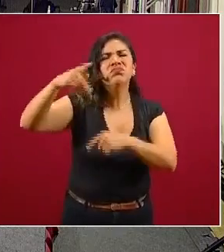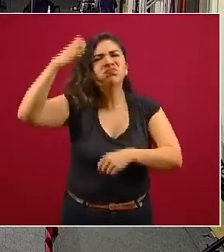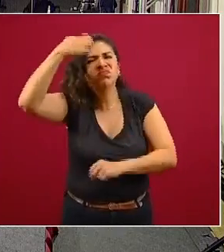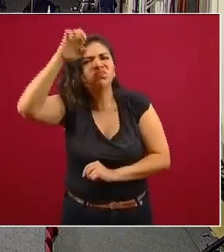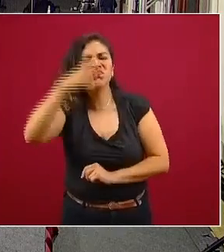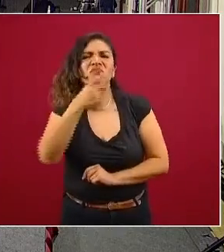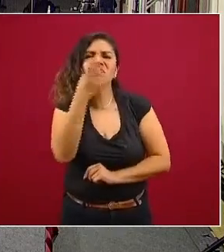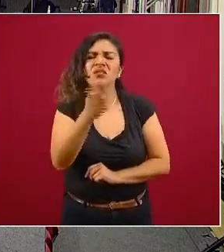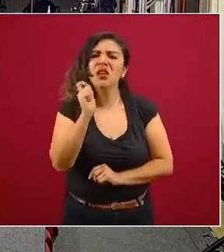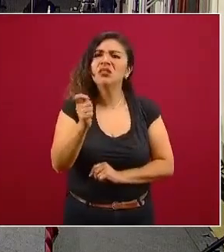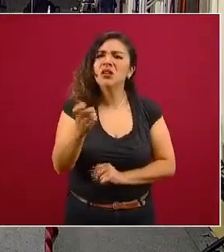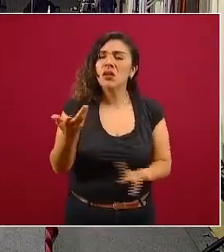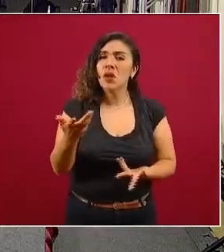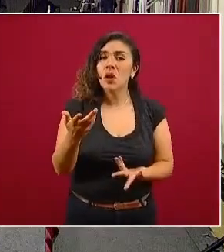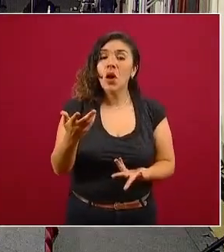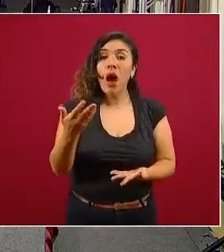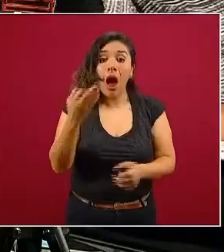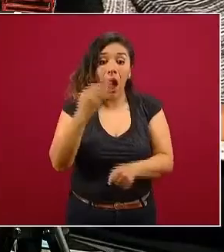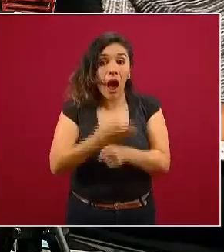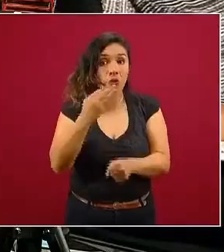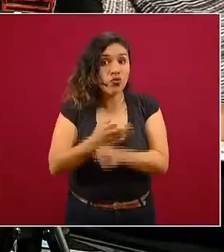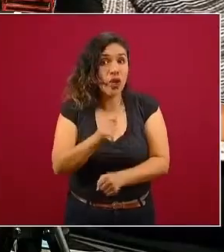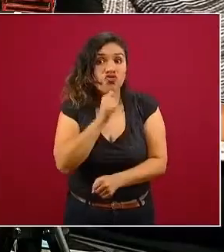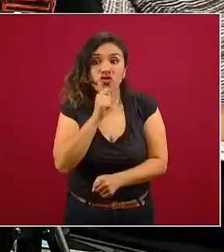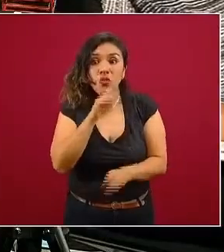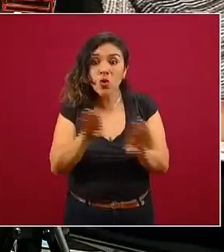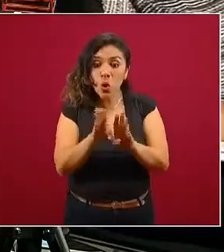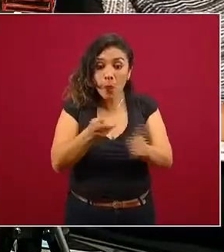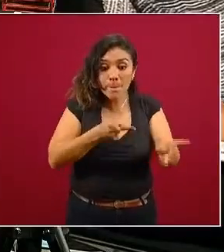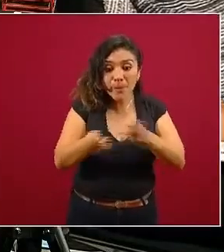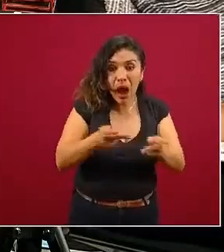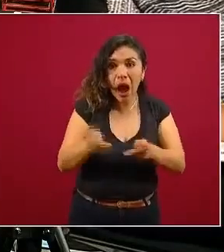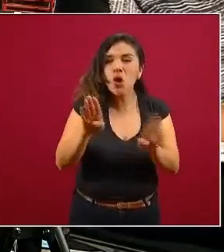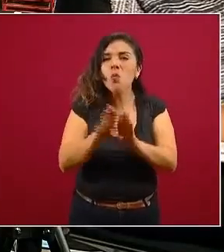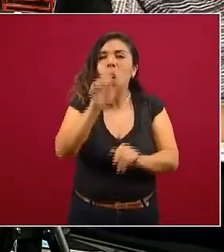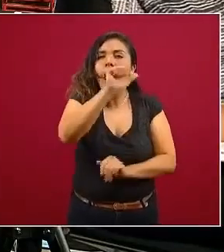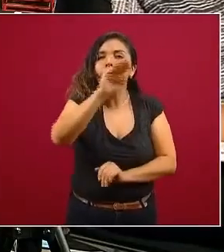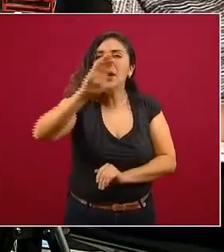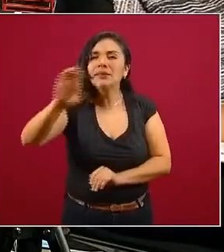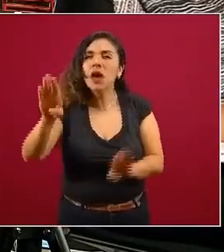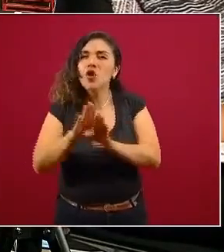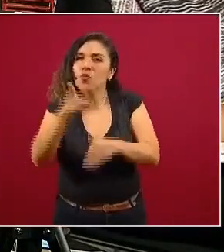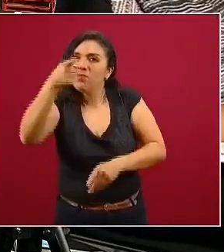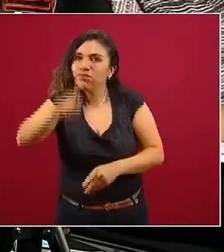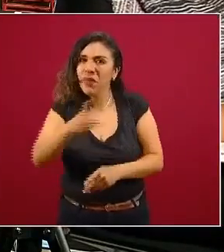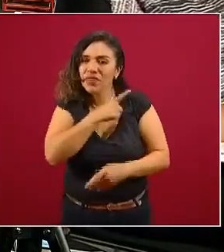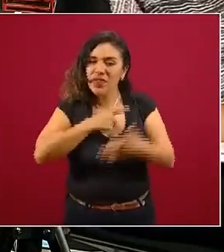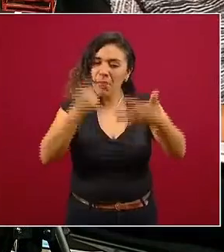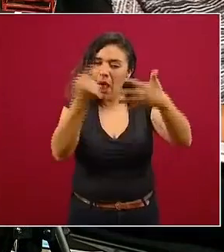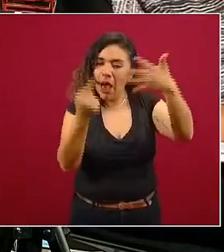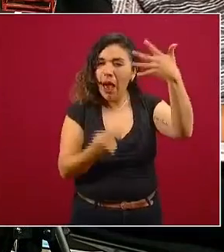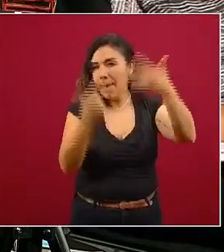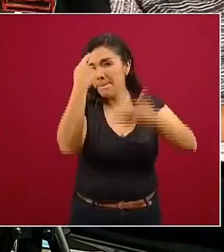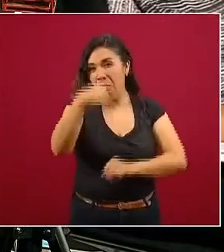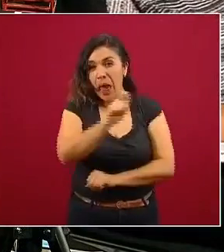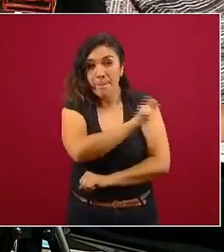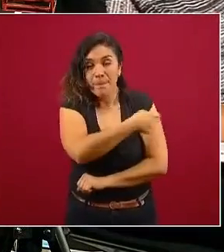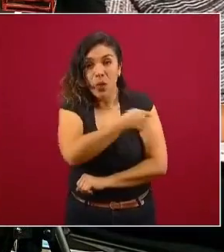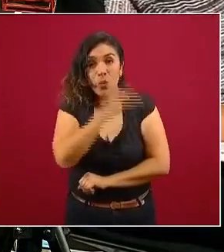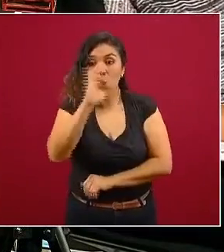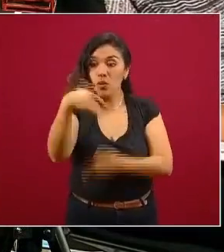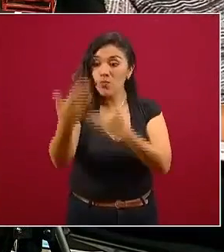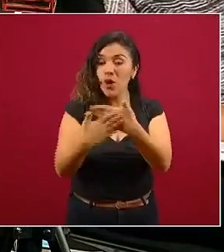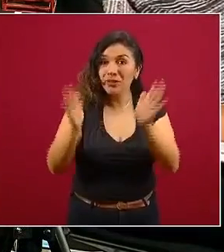que hablan de que no se tiene hasta el momento un plan de acción, el ABC puntual a seguir en materia de vacunación cuando ya se